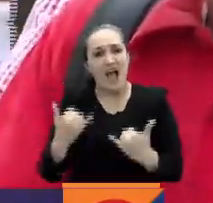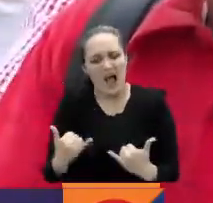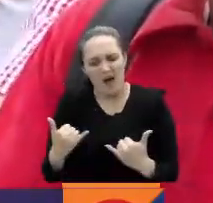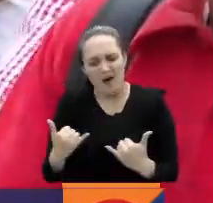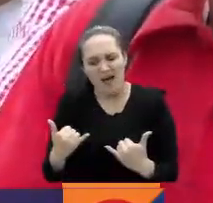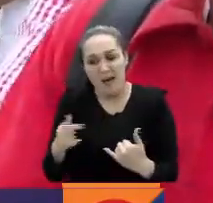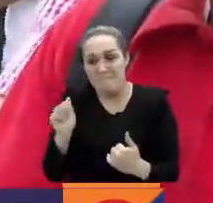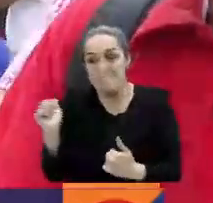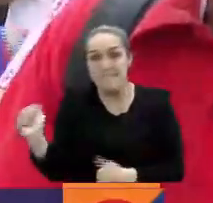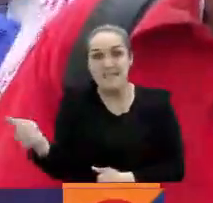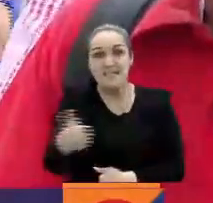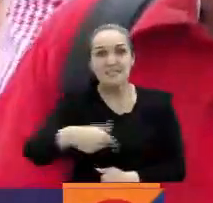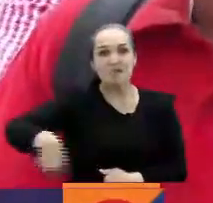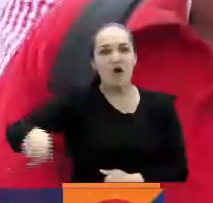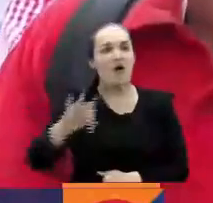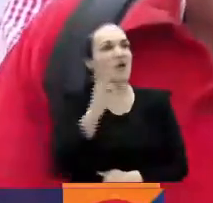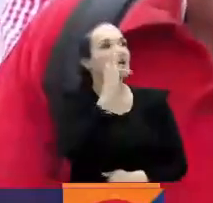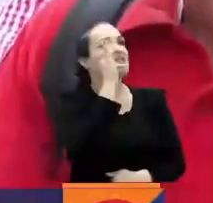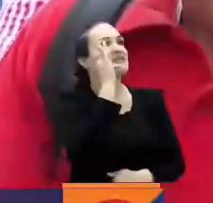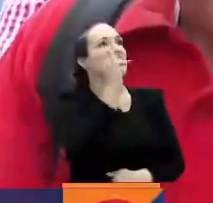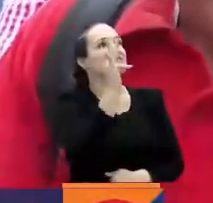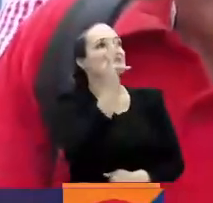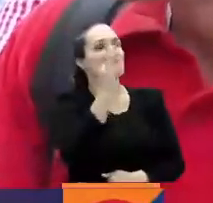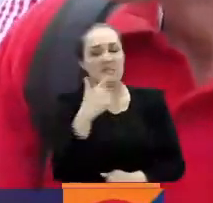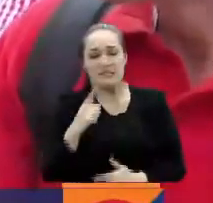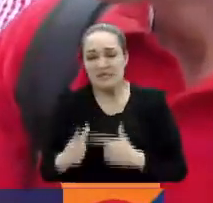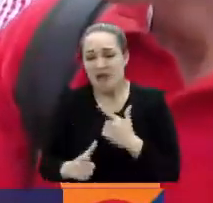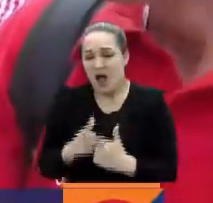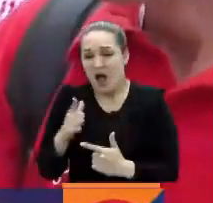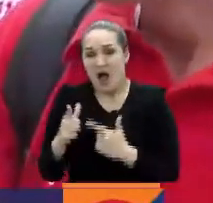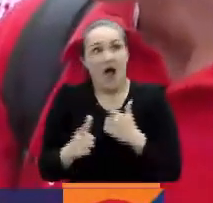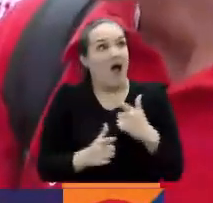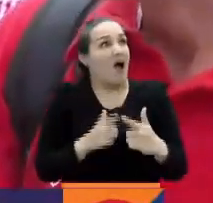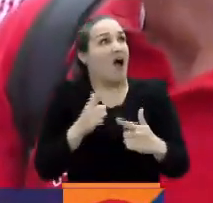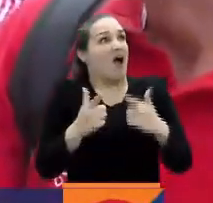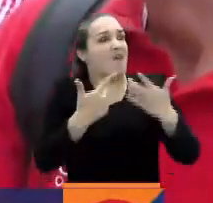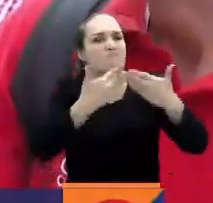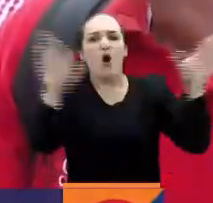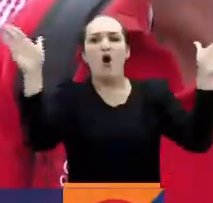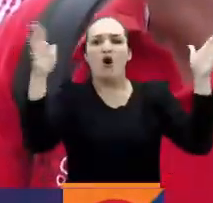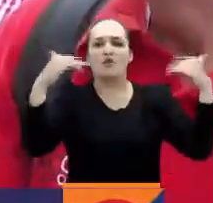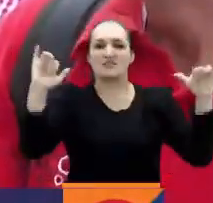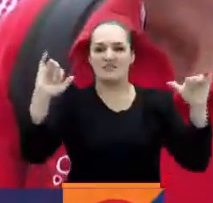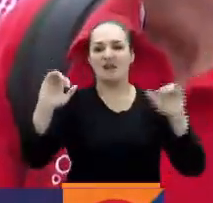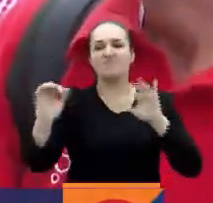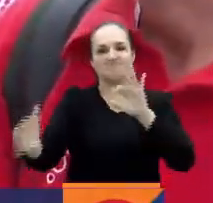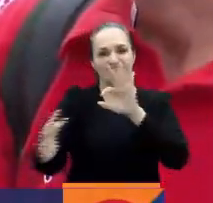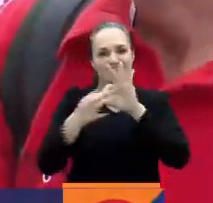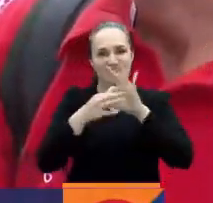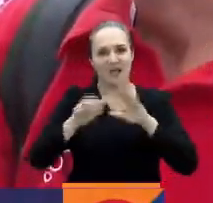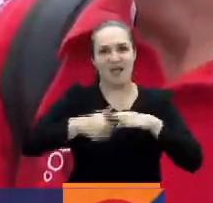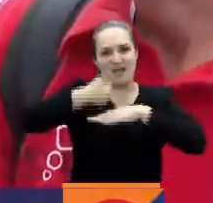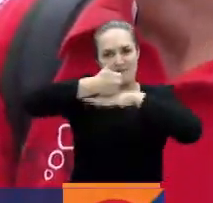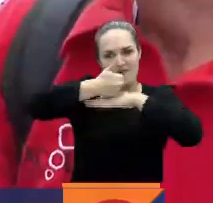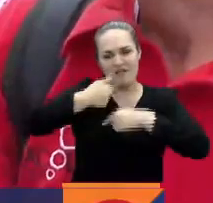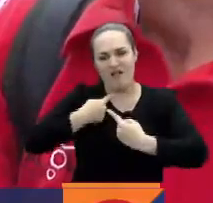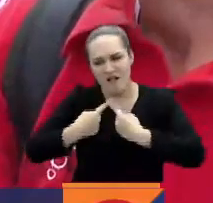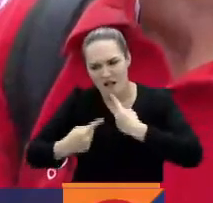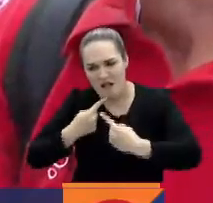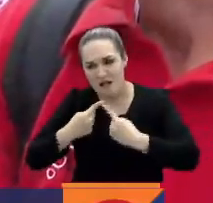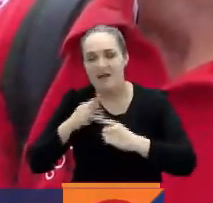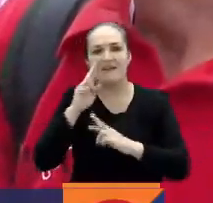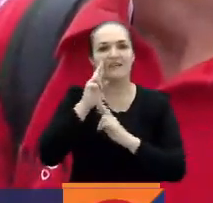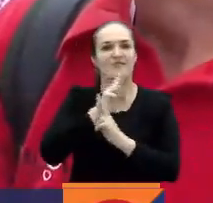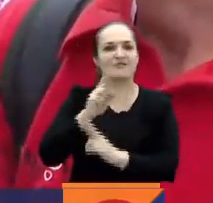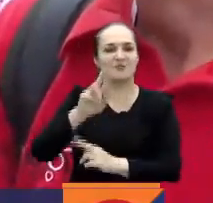ellos mismos son testigos de un trabajo que han venido haciendo de manera conjunta con las autoridades, y el reconocimiento al gobierno